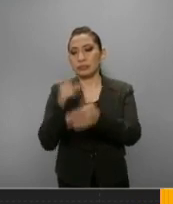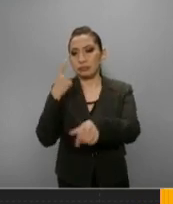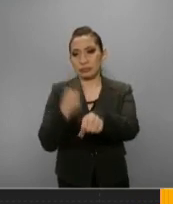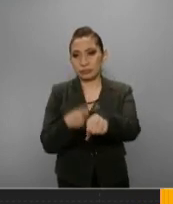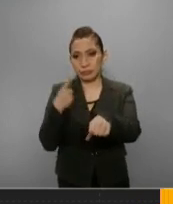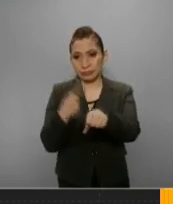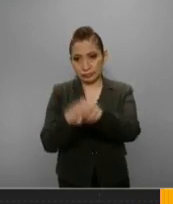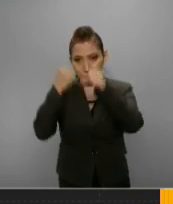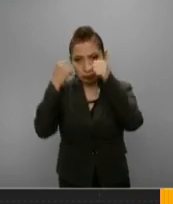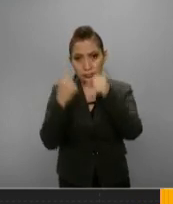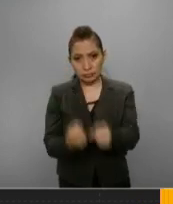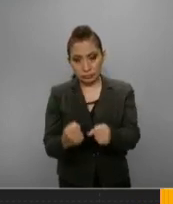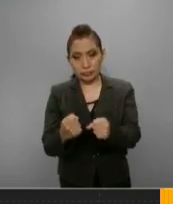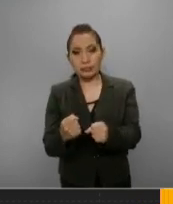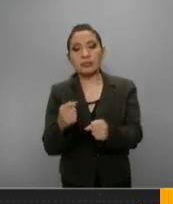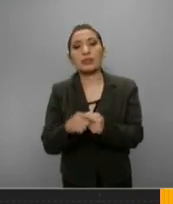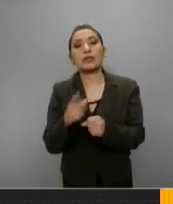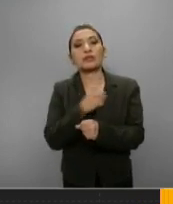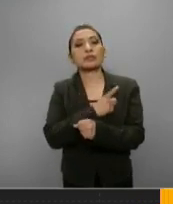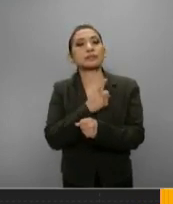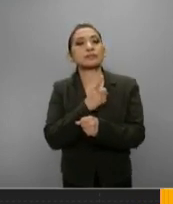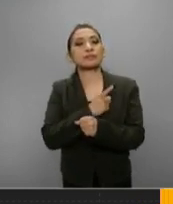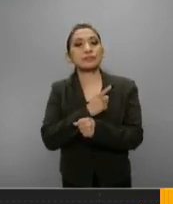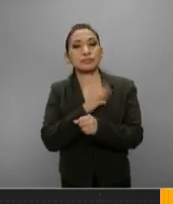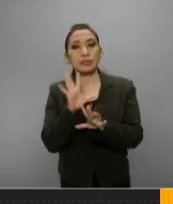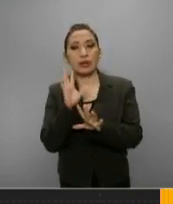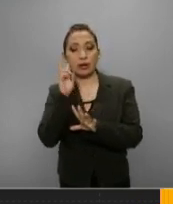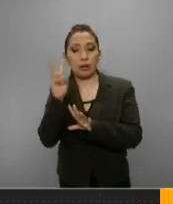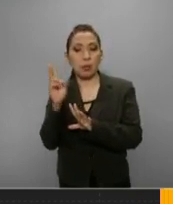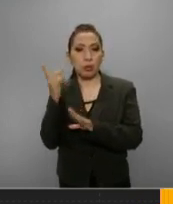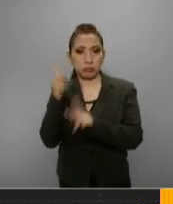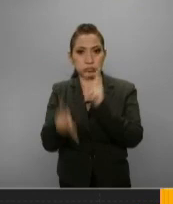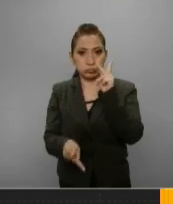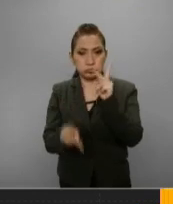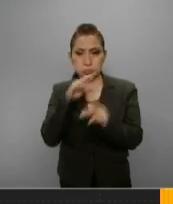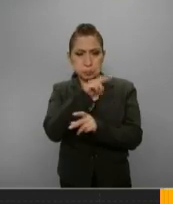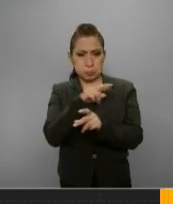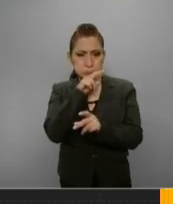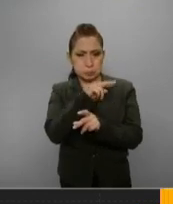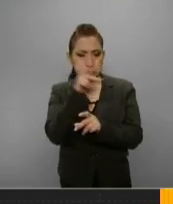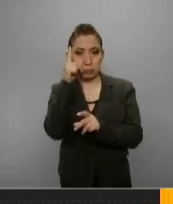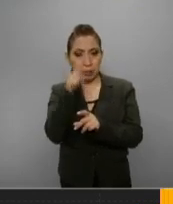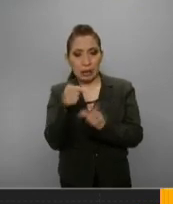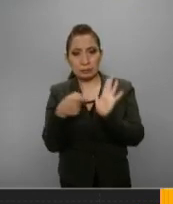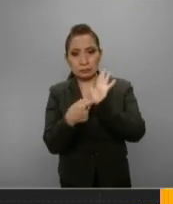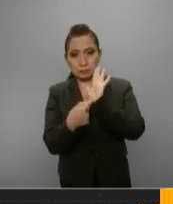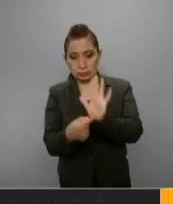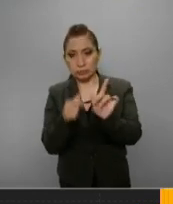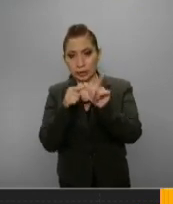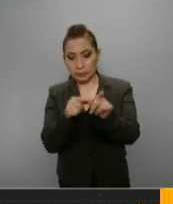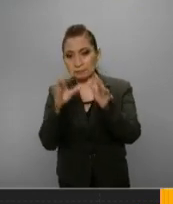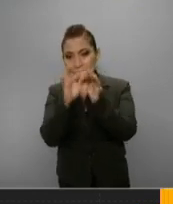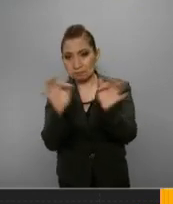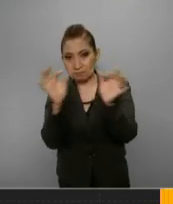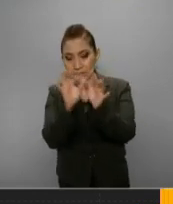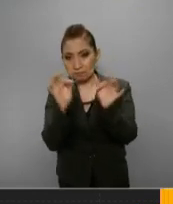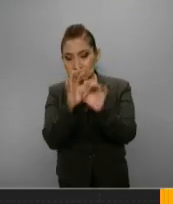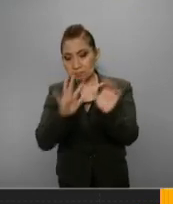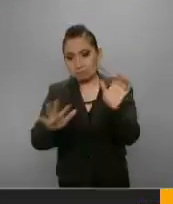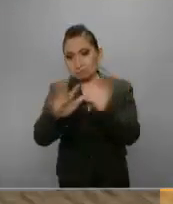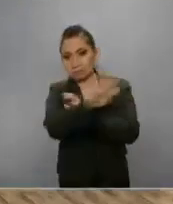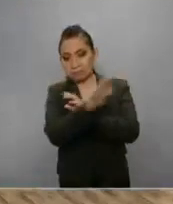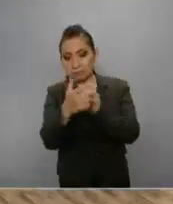casos confirmados y solamente antes de irnos un corte rapidísimo para contarle a usted